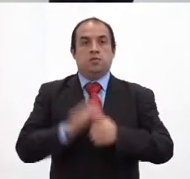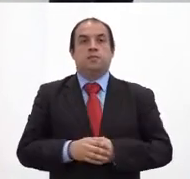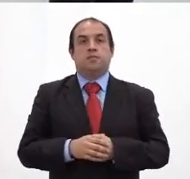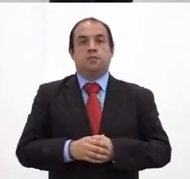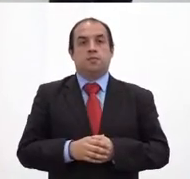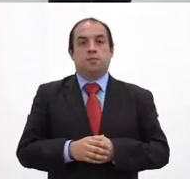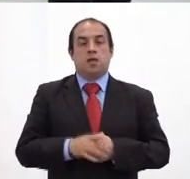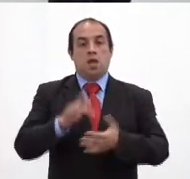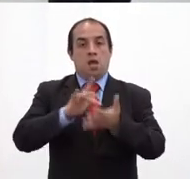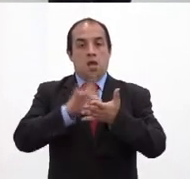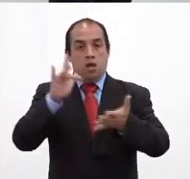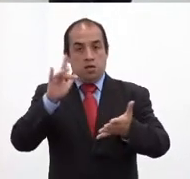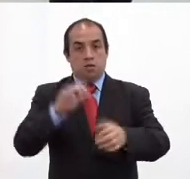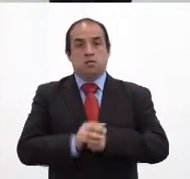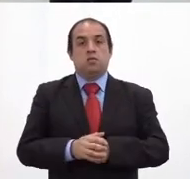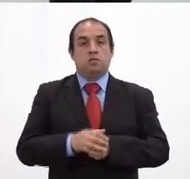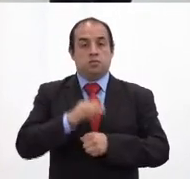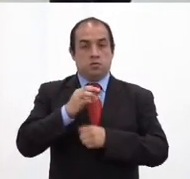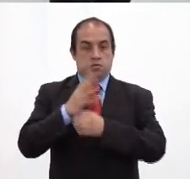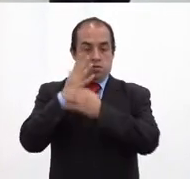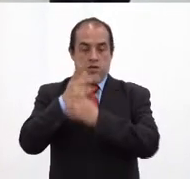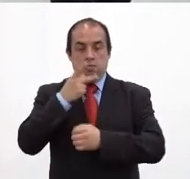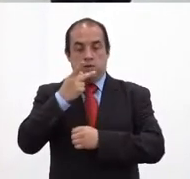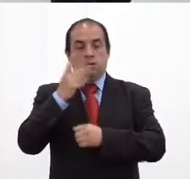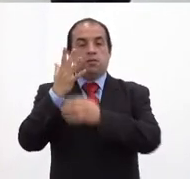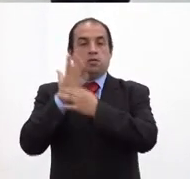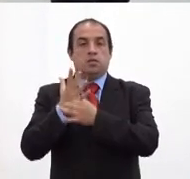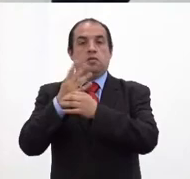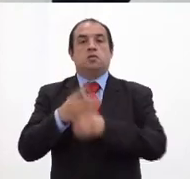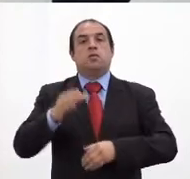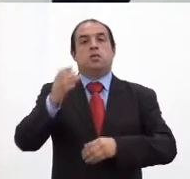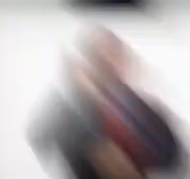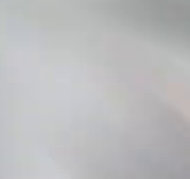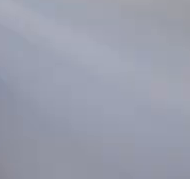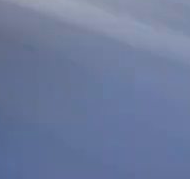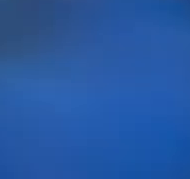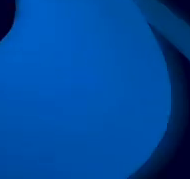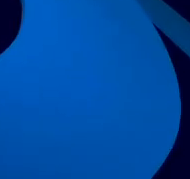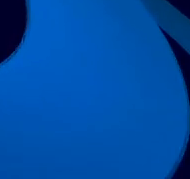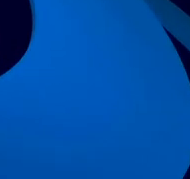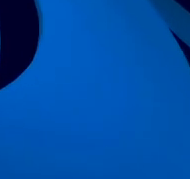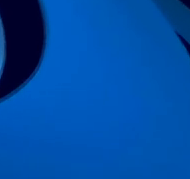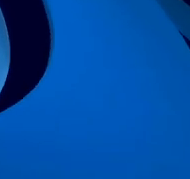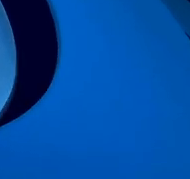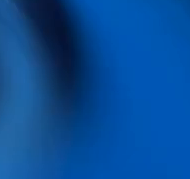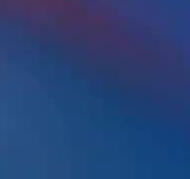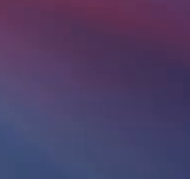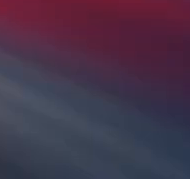Agradecemos el mensaje que nos ha dirigido la doctora Claudia Sheinbaum Pardo, jefa de gobierno de la Ciudad de México.